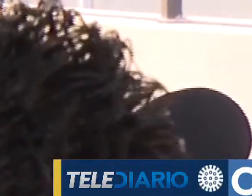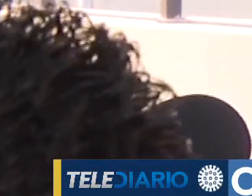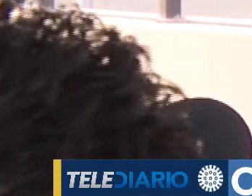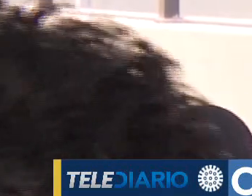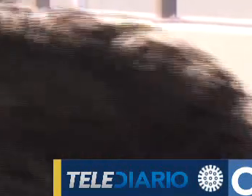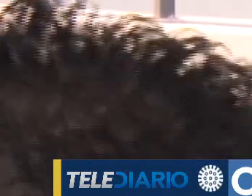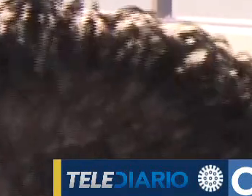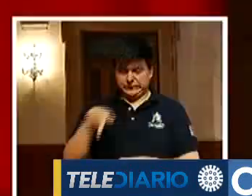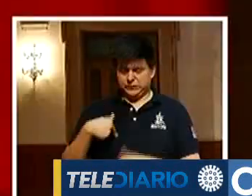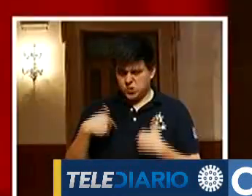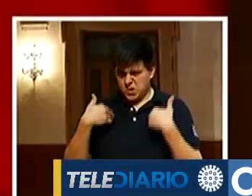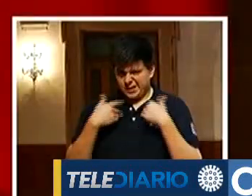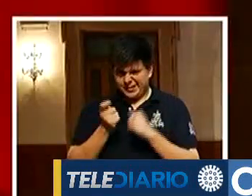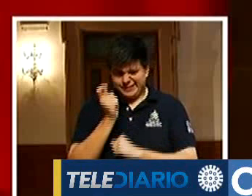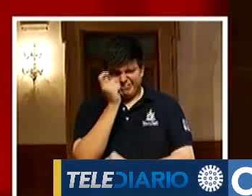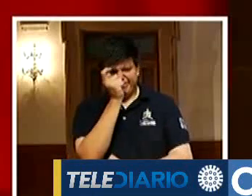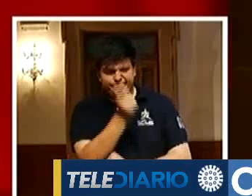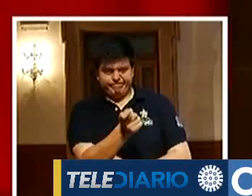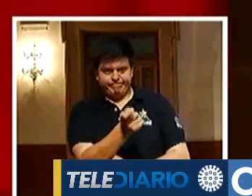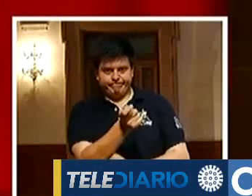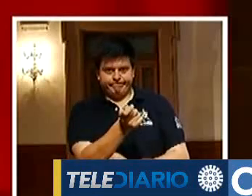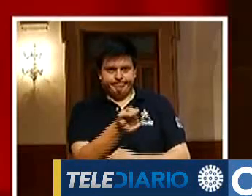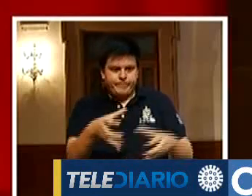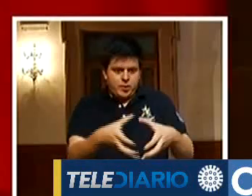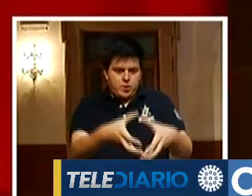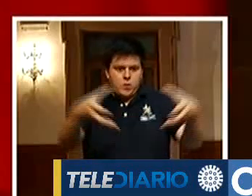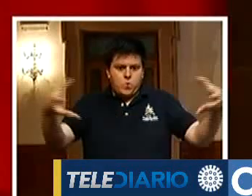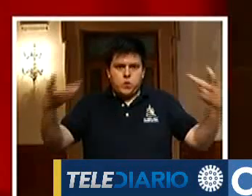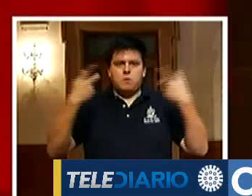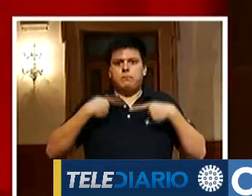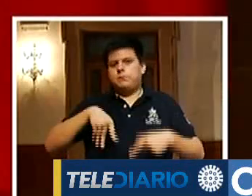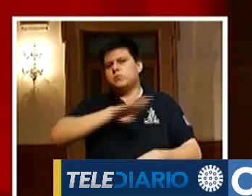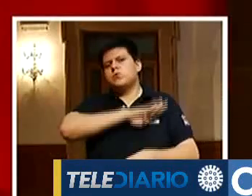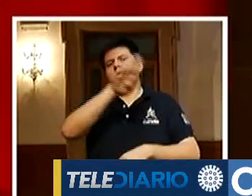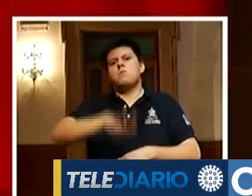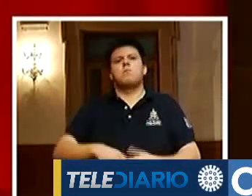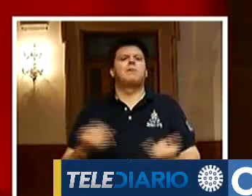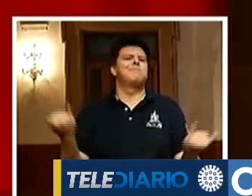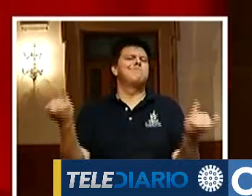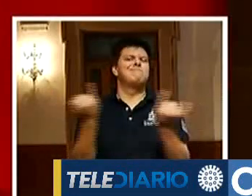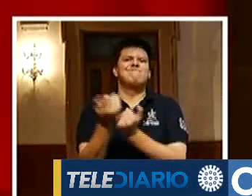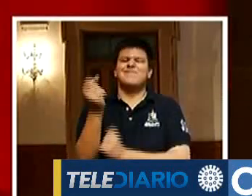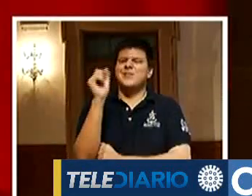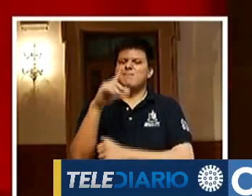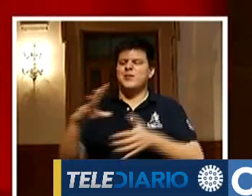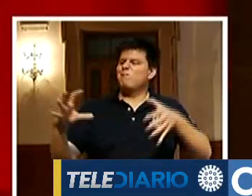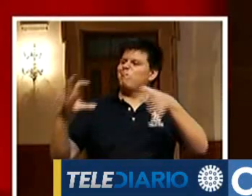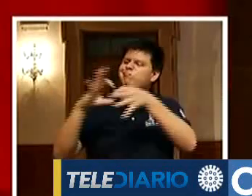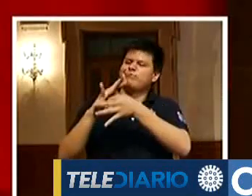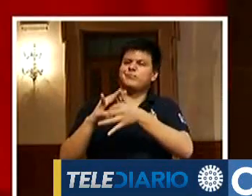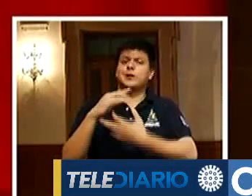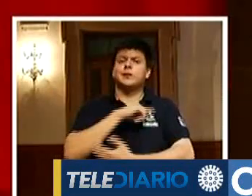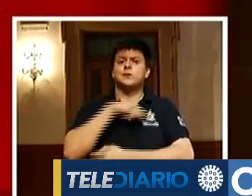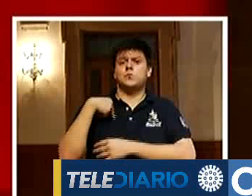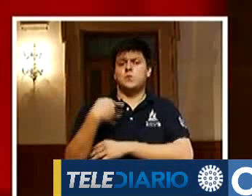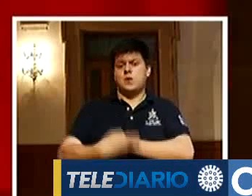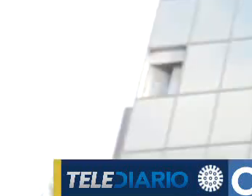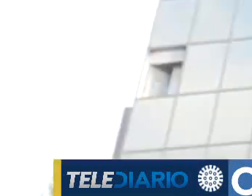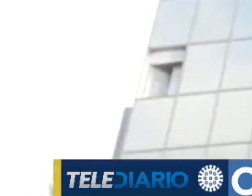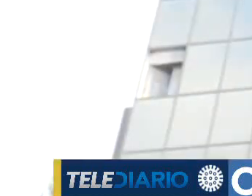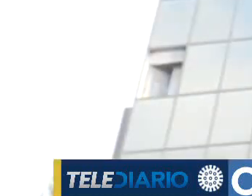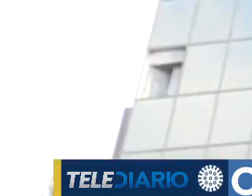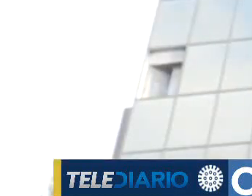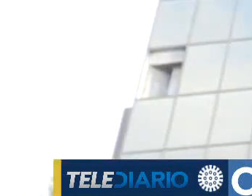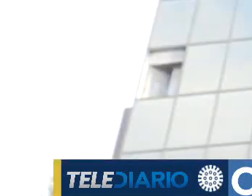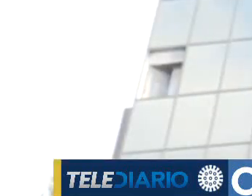la Secretaría de Salud de Nuevo León actualizó que son 3 casos confirmados en el Poder Legislativo. La subdirectora